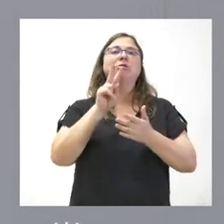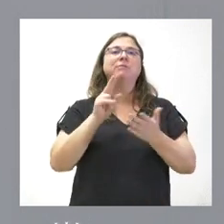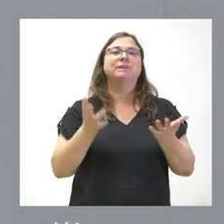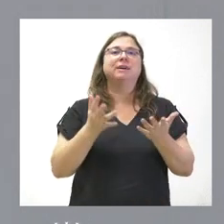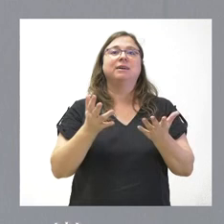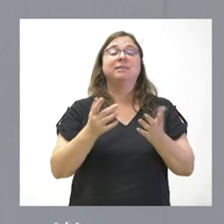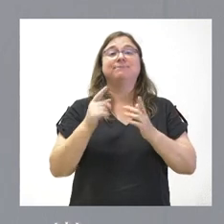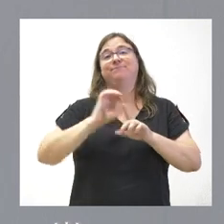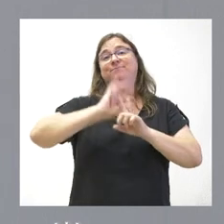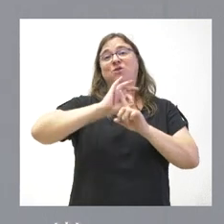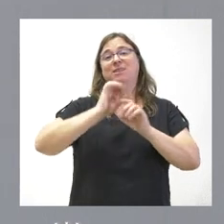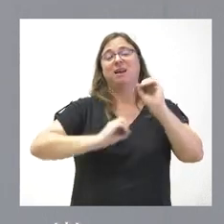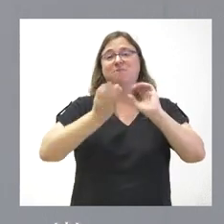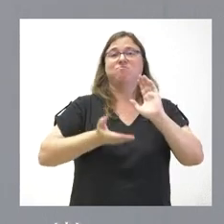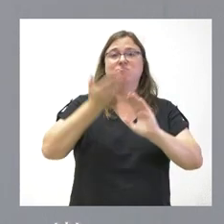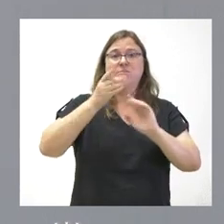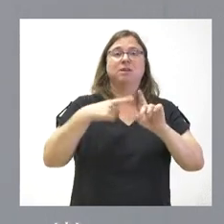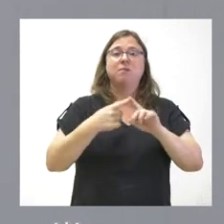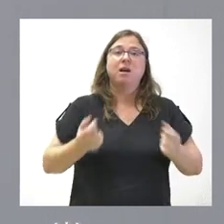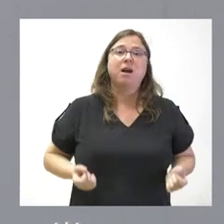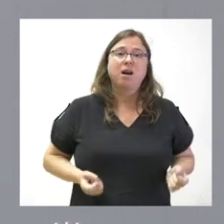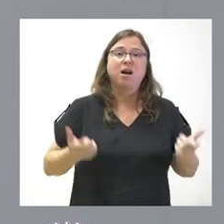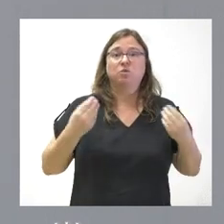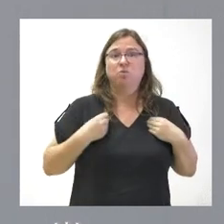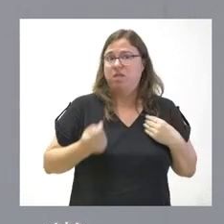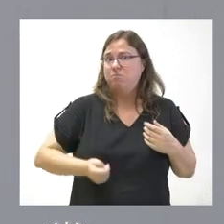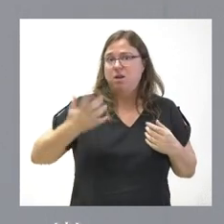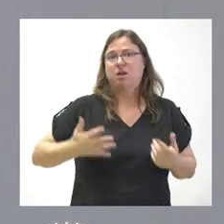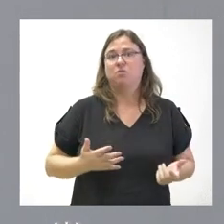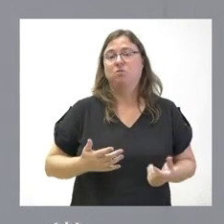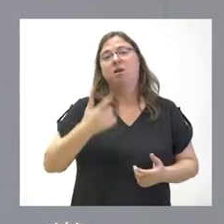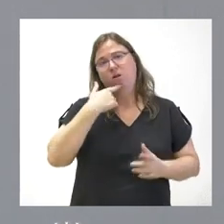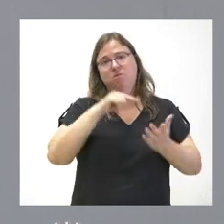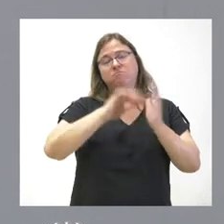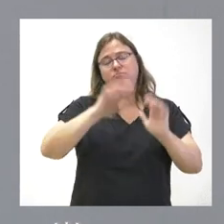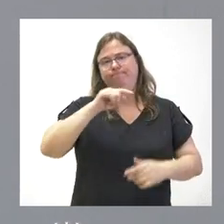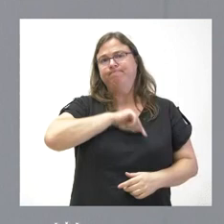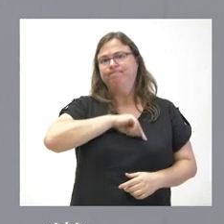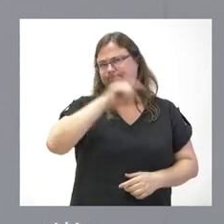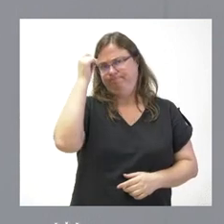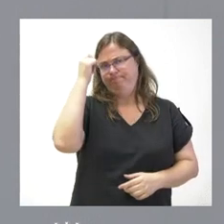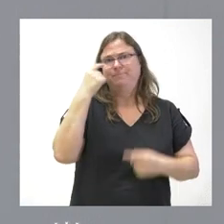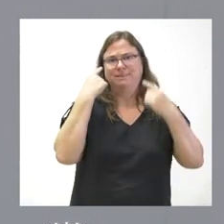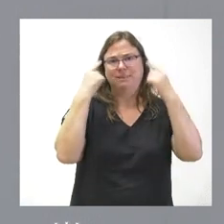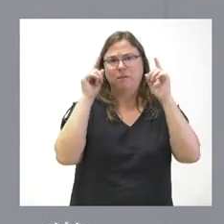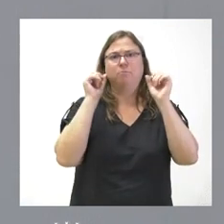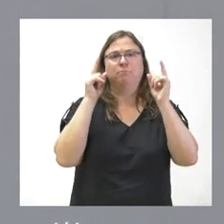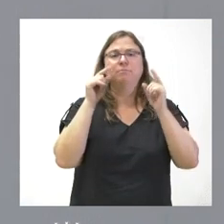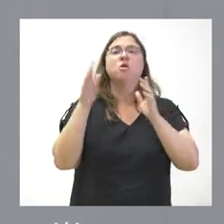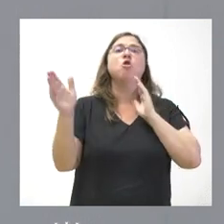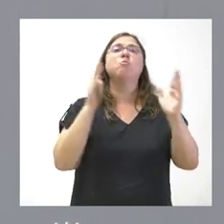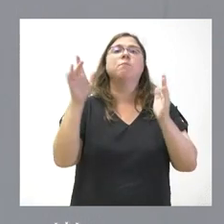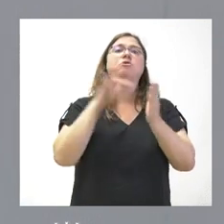de los tipos de interés y la subida del coste de la vida y por tanto somos conscientes que es el momento también de que aquellos